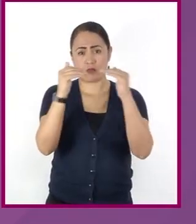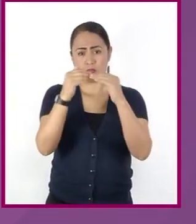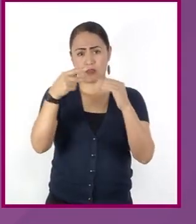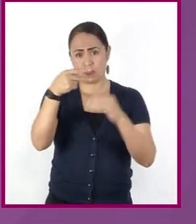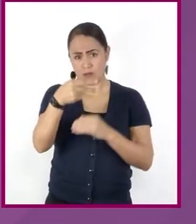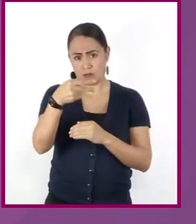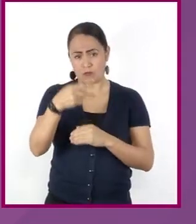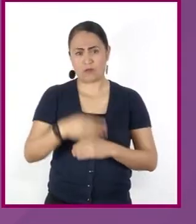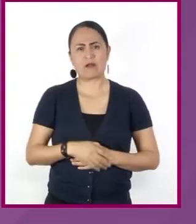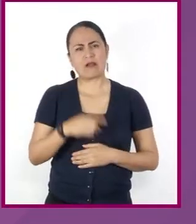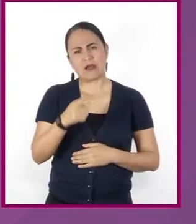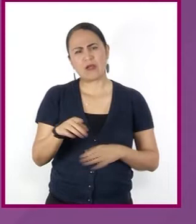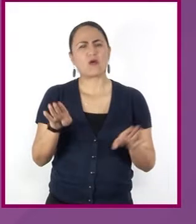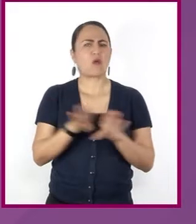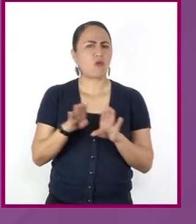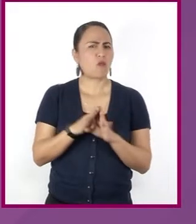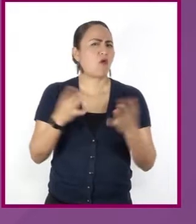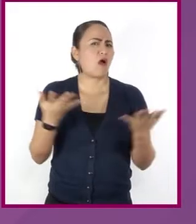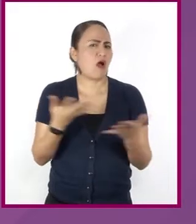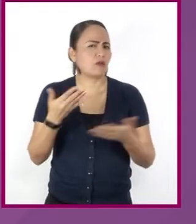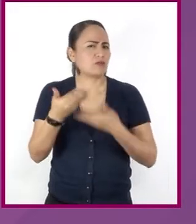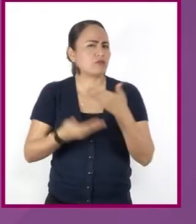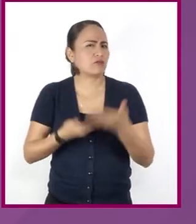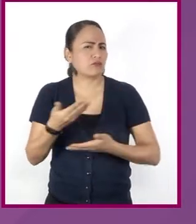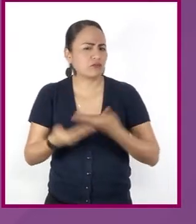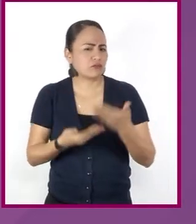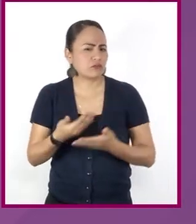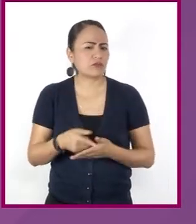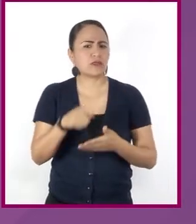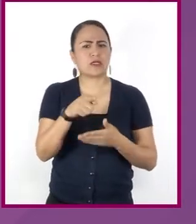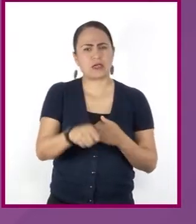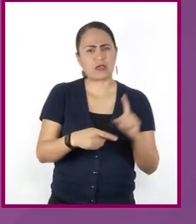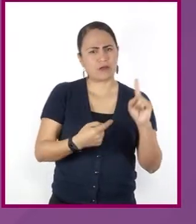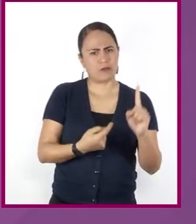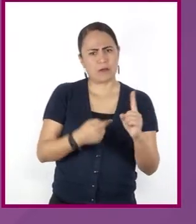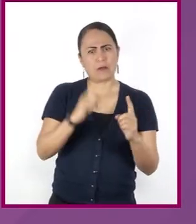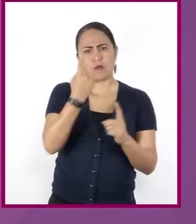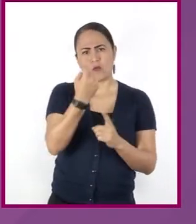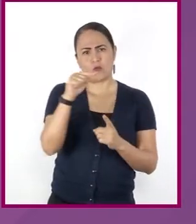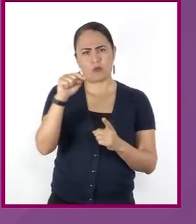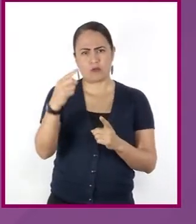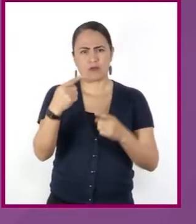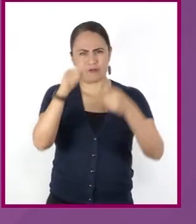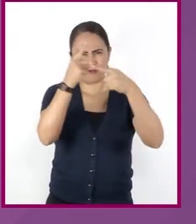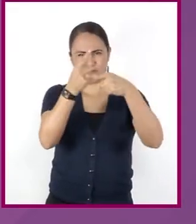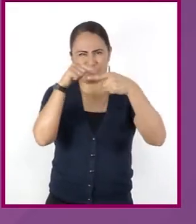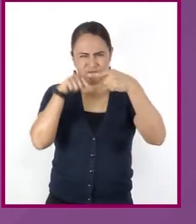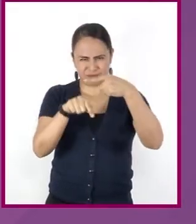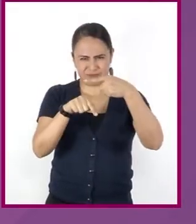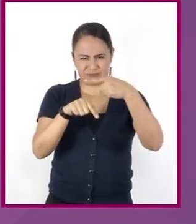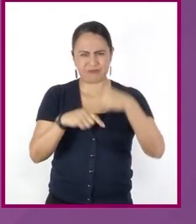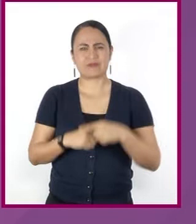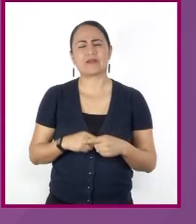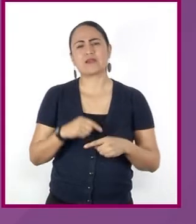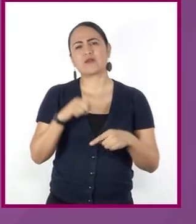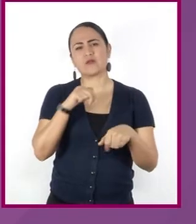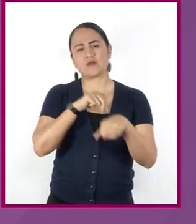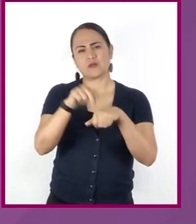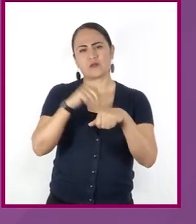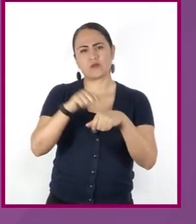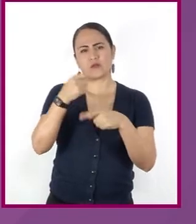de los procedimientos que puede utilizarse es representar la pulgada en fracción, considerando el numerador